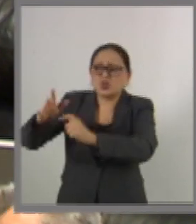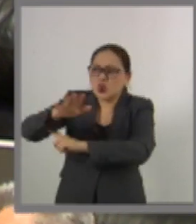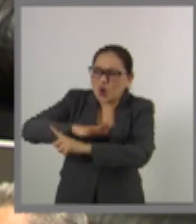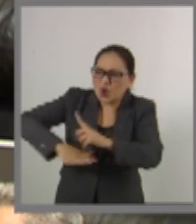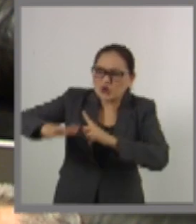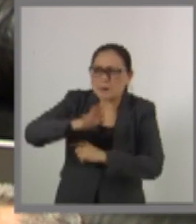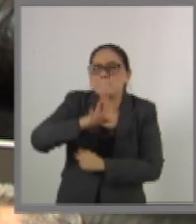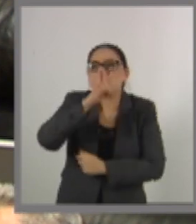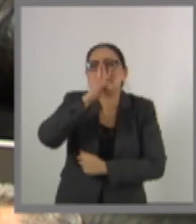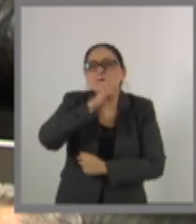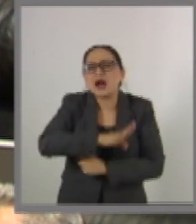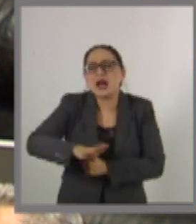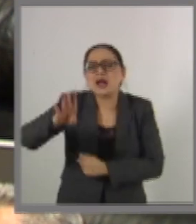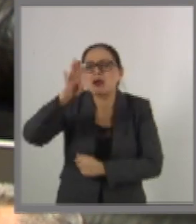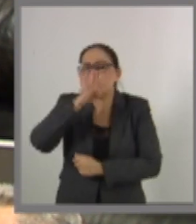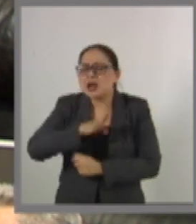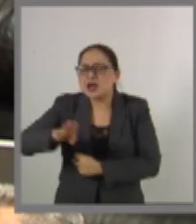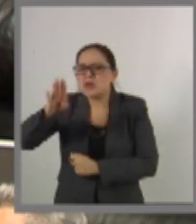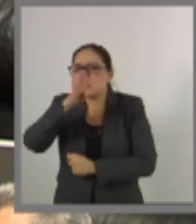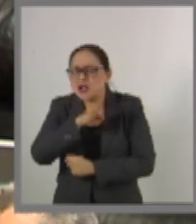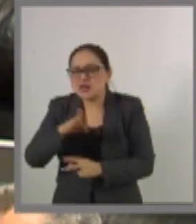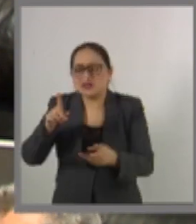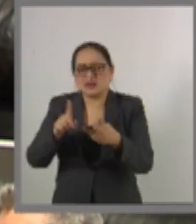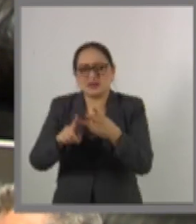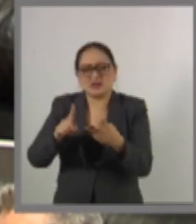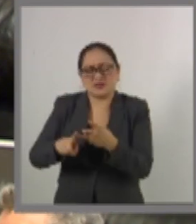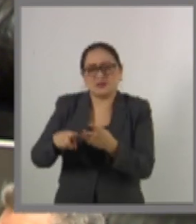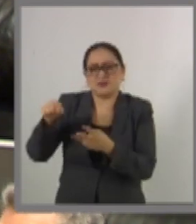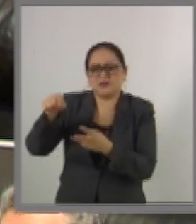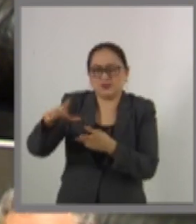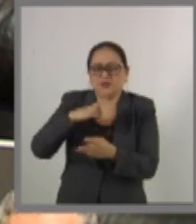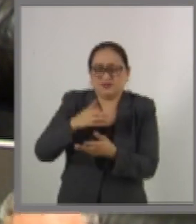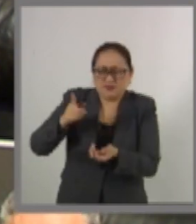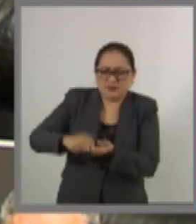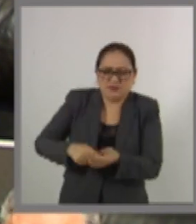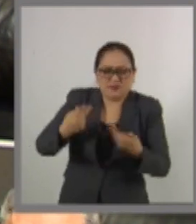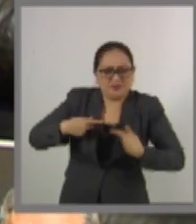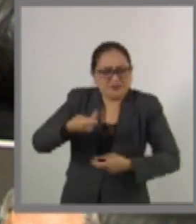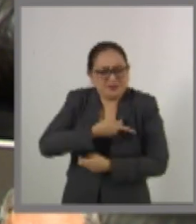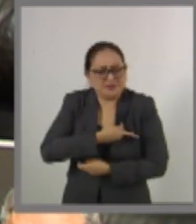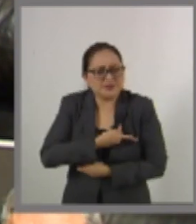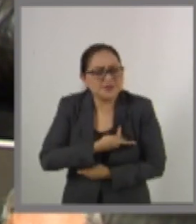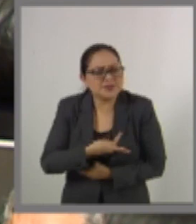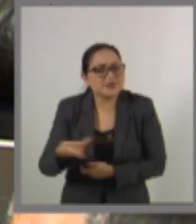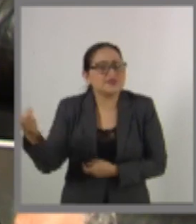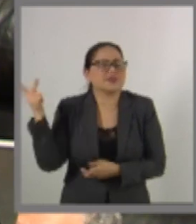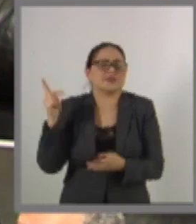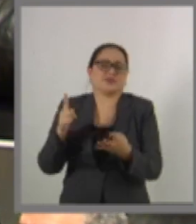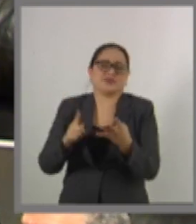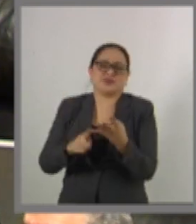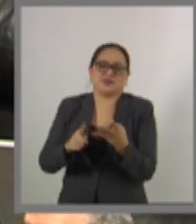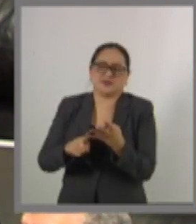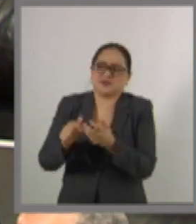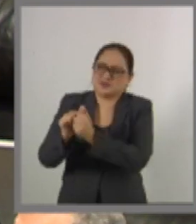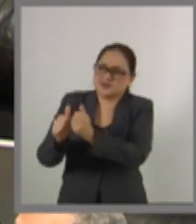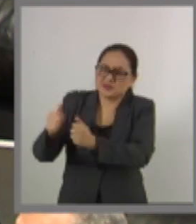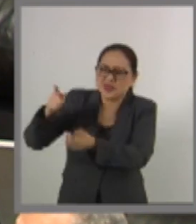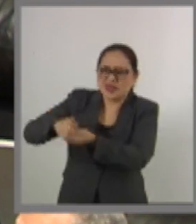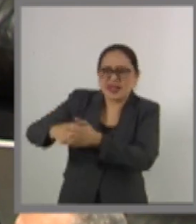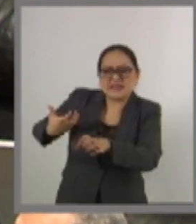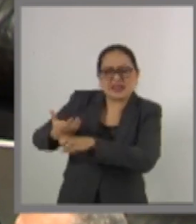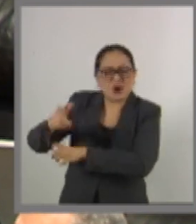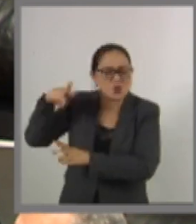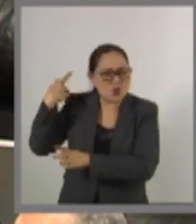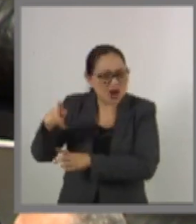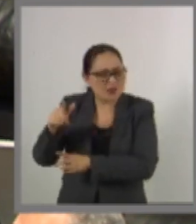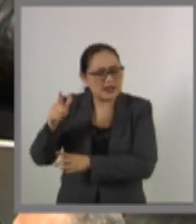inhumanas, sacar de las condiciones de pobreza, sacar de las condiciones lamentables en que vive el Estado de